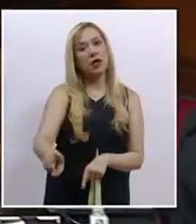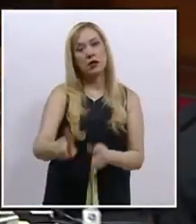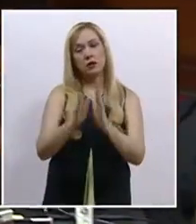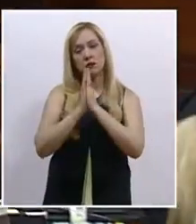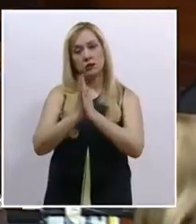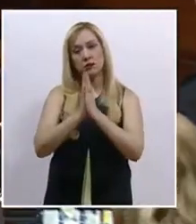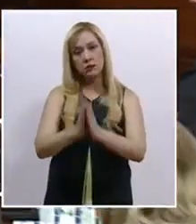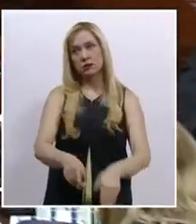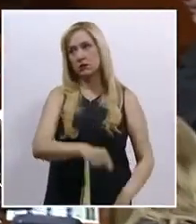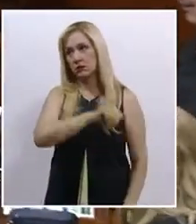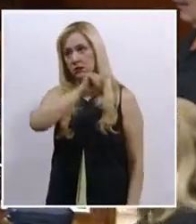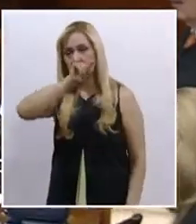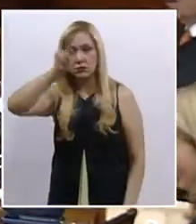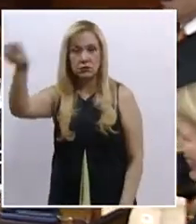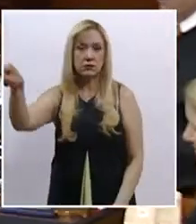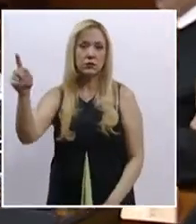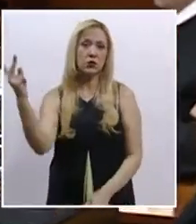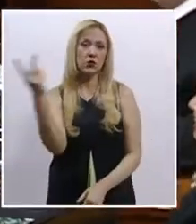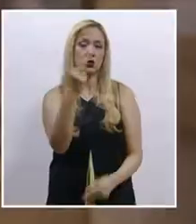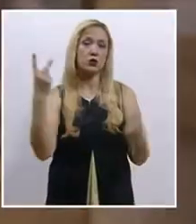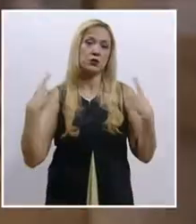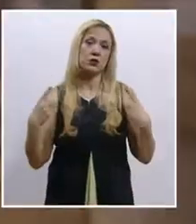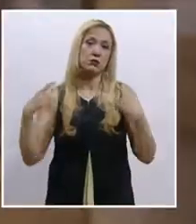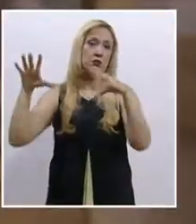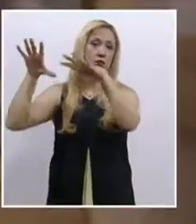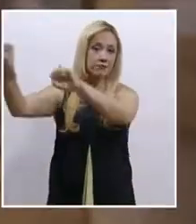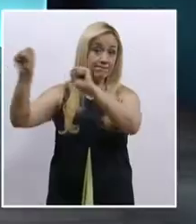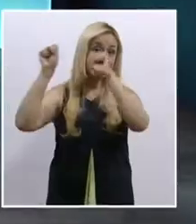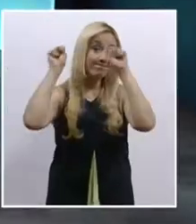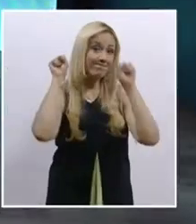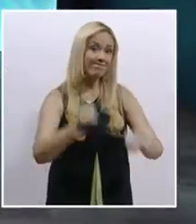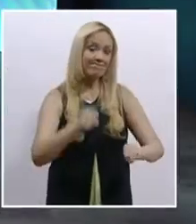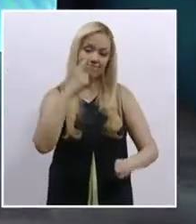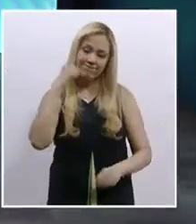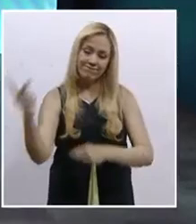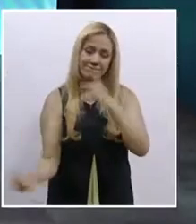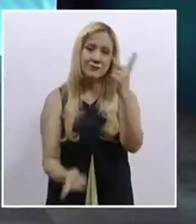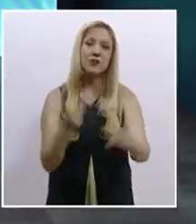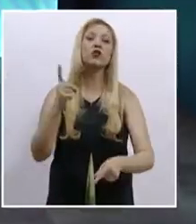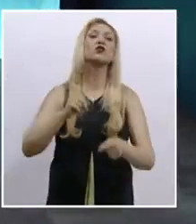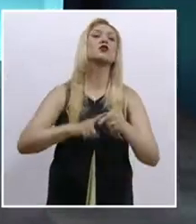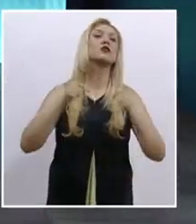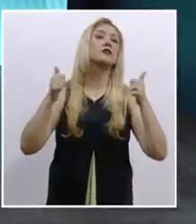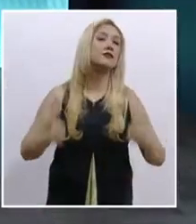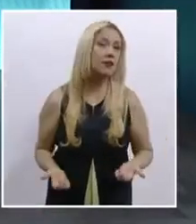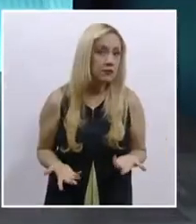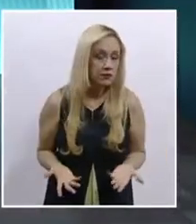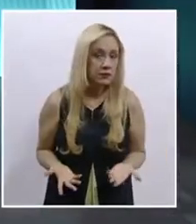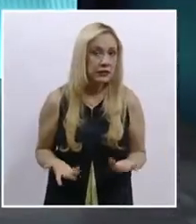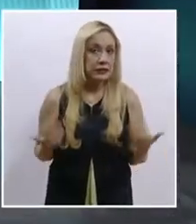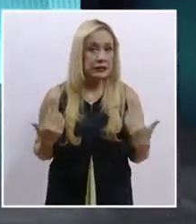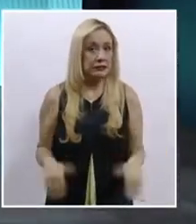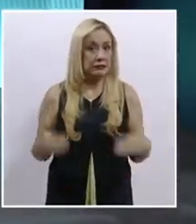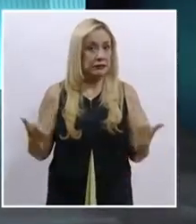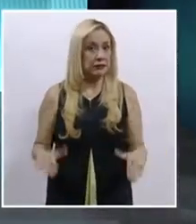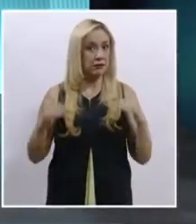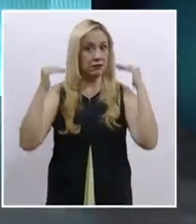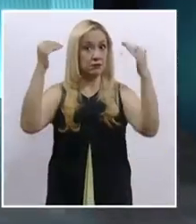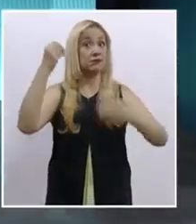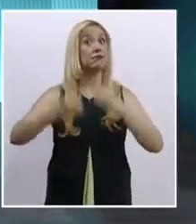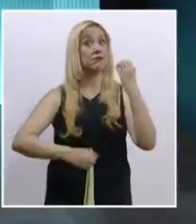consignación de estas dos personas. Este fue el asunto más relevante resuelto por el Pleno de la Suprema Corte en esta